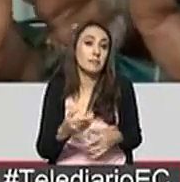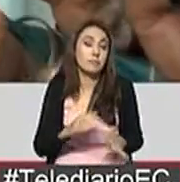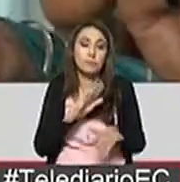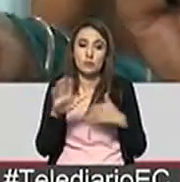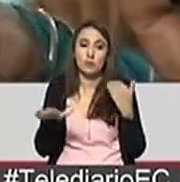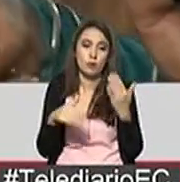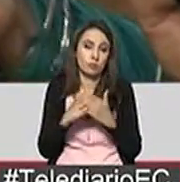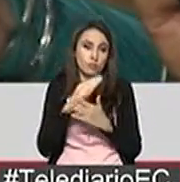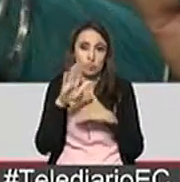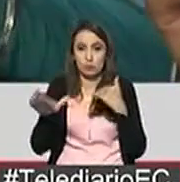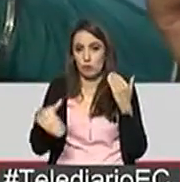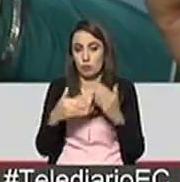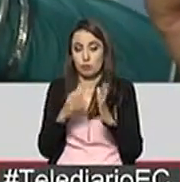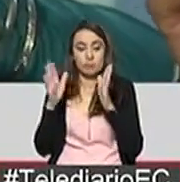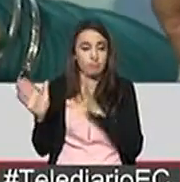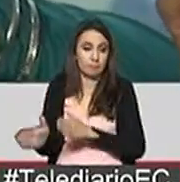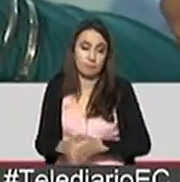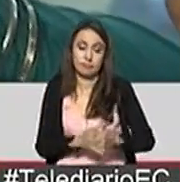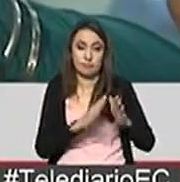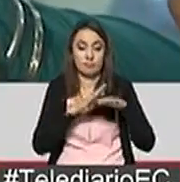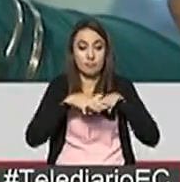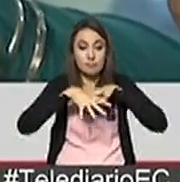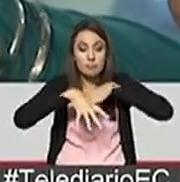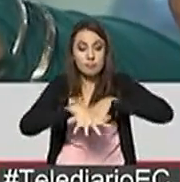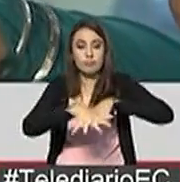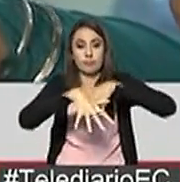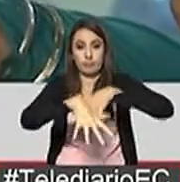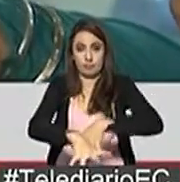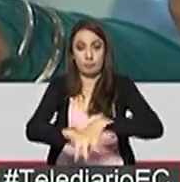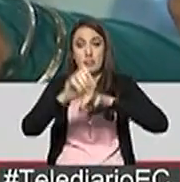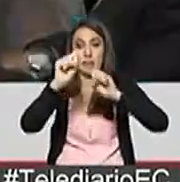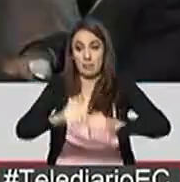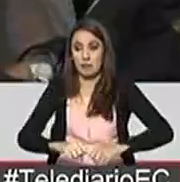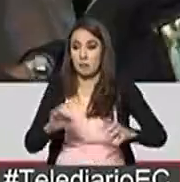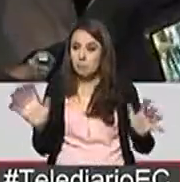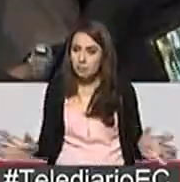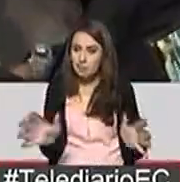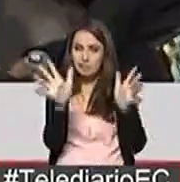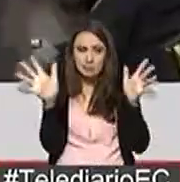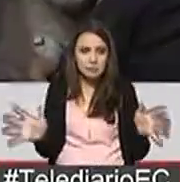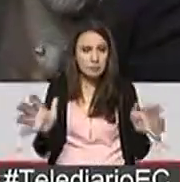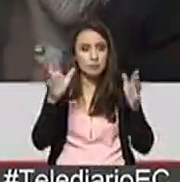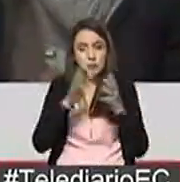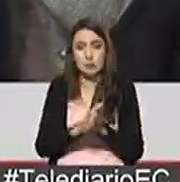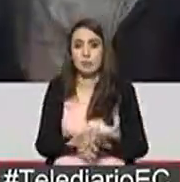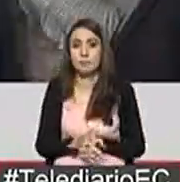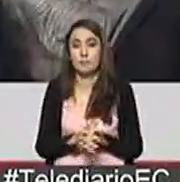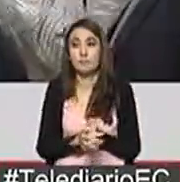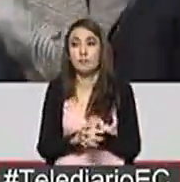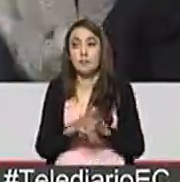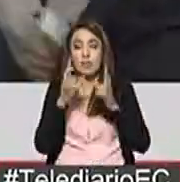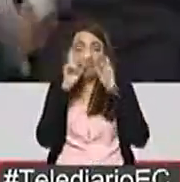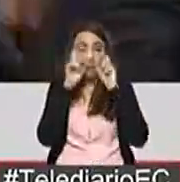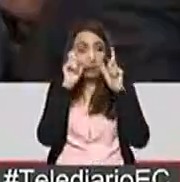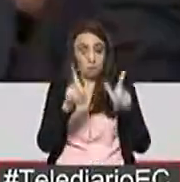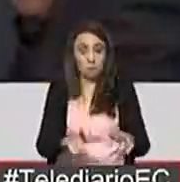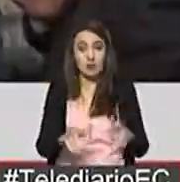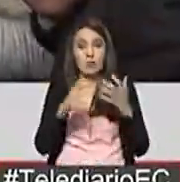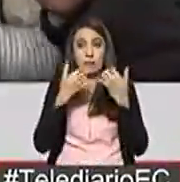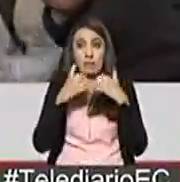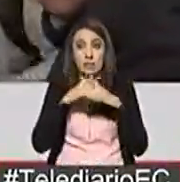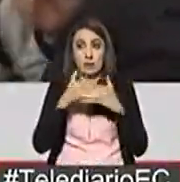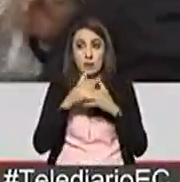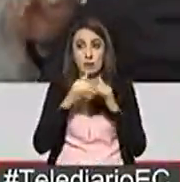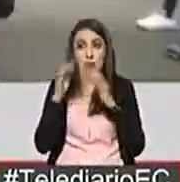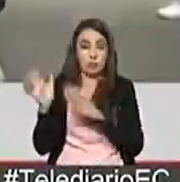los procesados intervinieron en las manifestaciones con la finalidad de subvertir al pueblo. La Fiscalía tiene como elementos el rastreo de